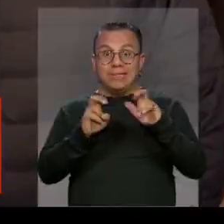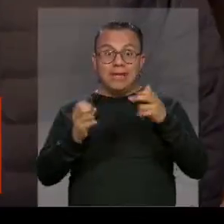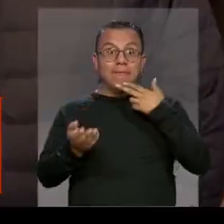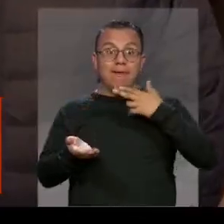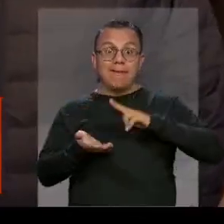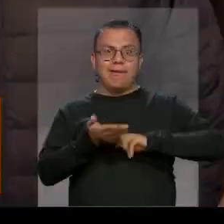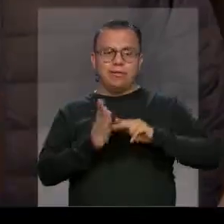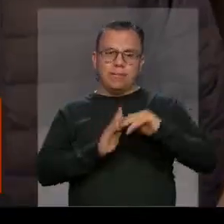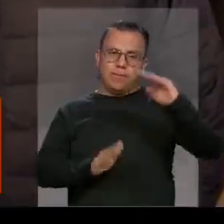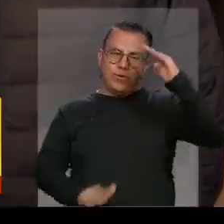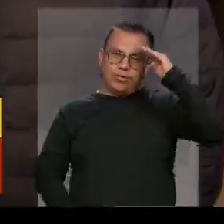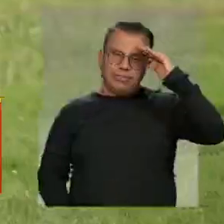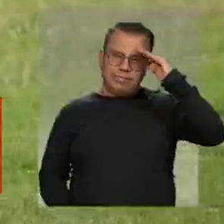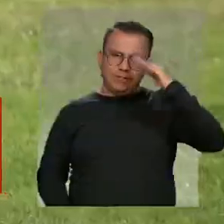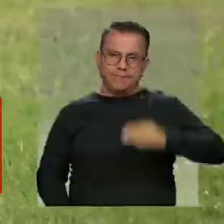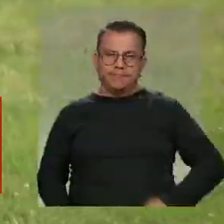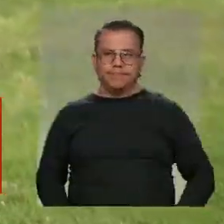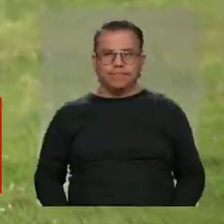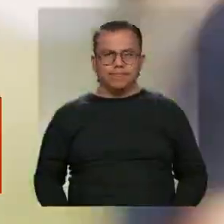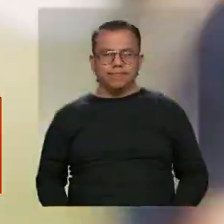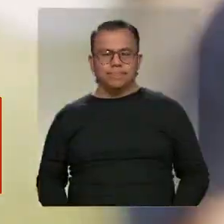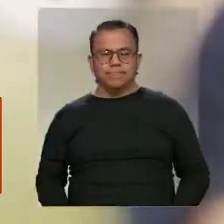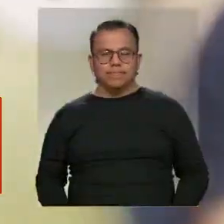la Policía Metropolitana.